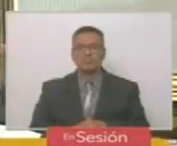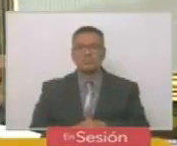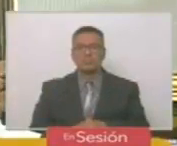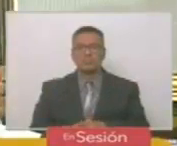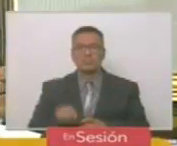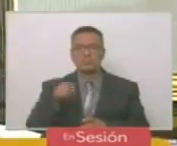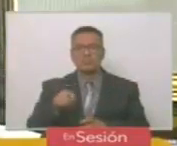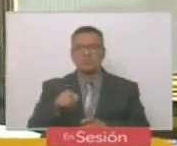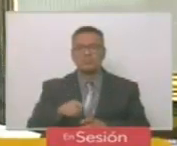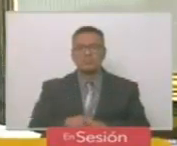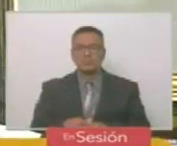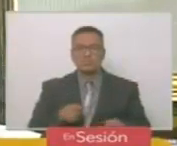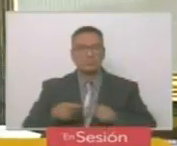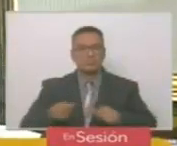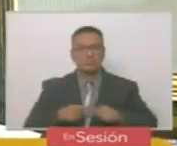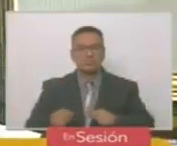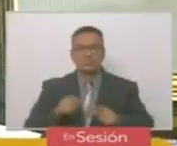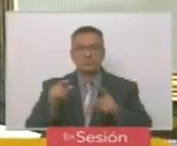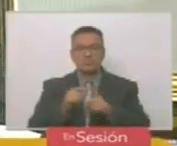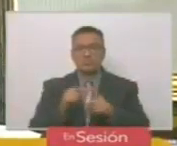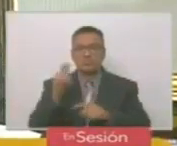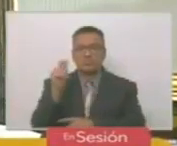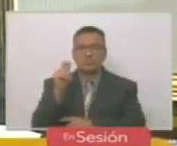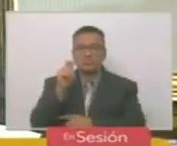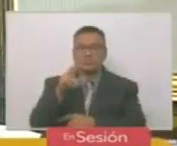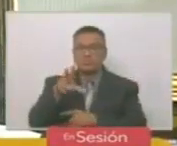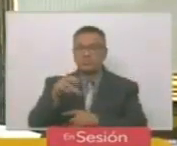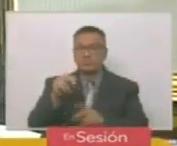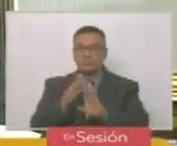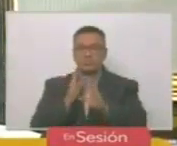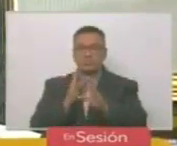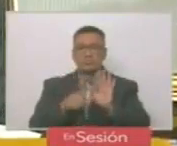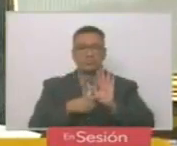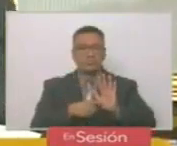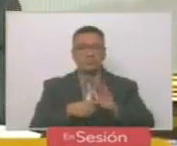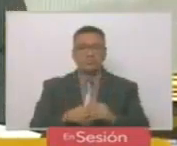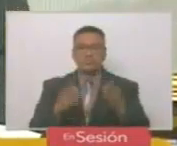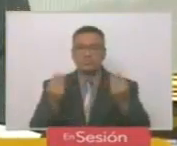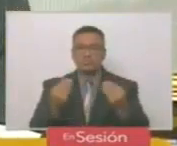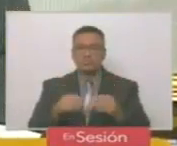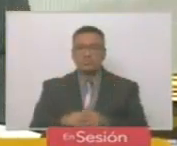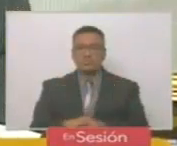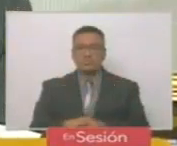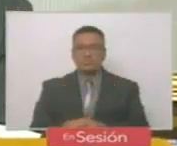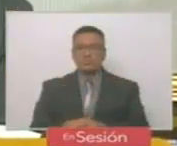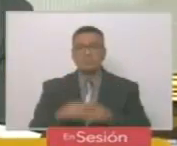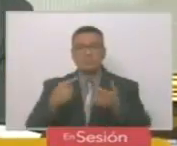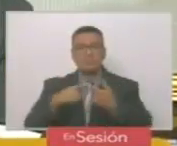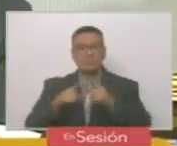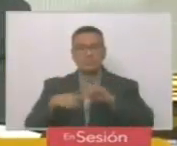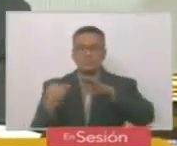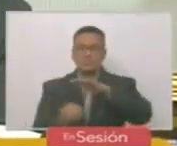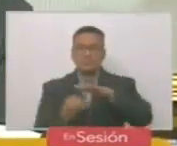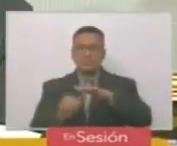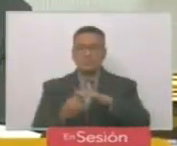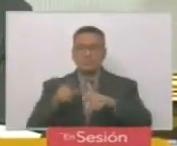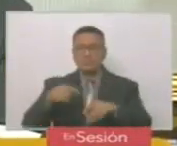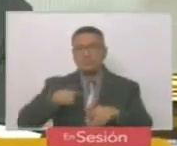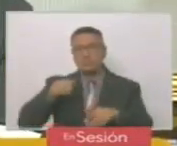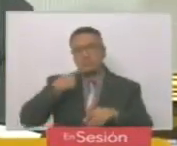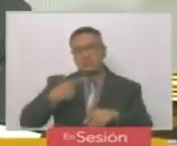este movimiento de parlamentarios no alineados tiene que mostrarle mucho a otras instituciones que se